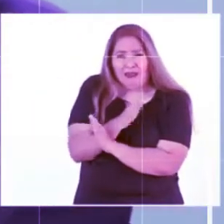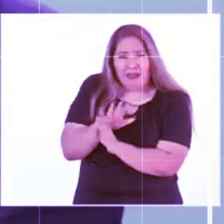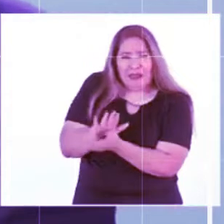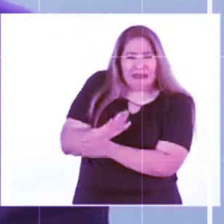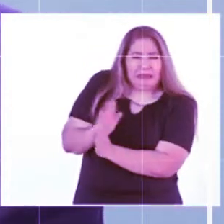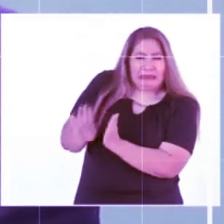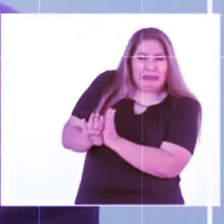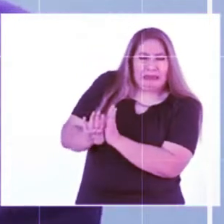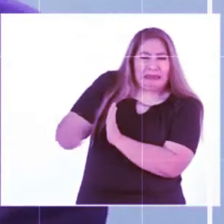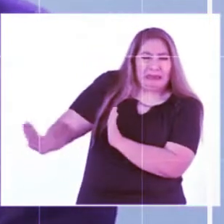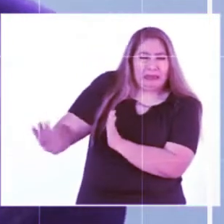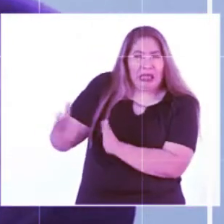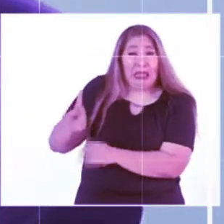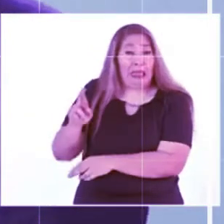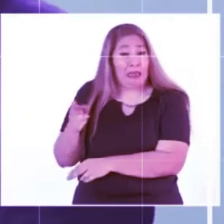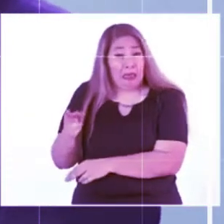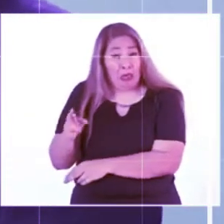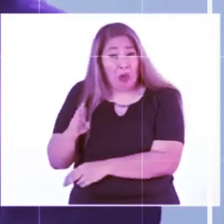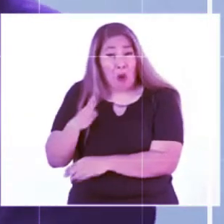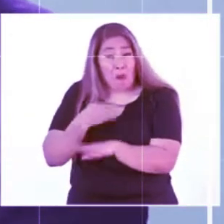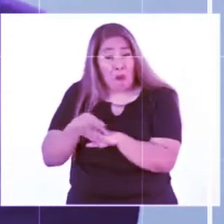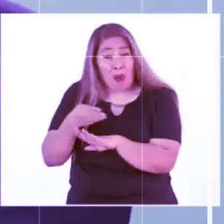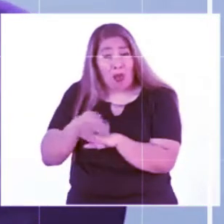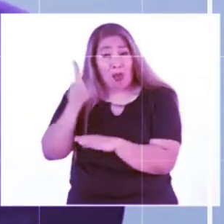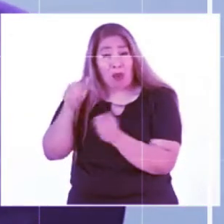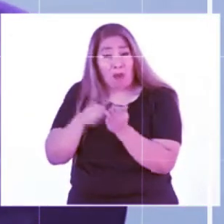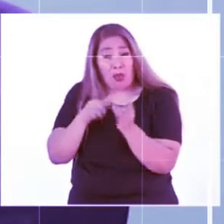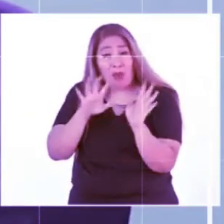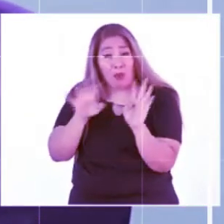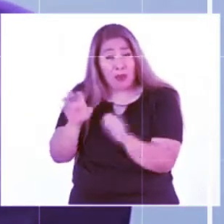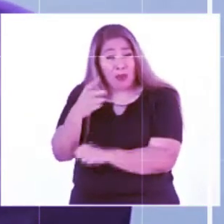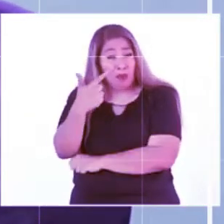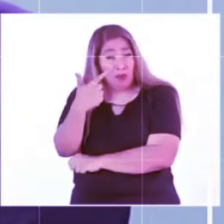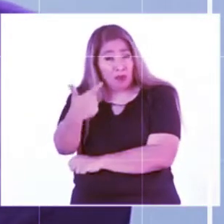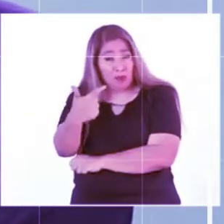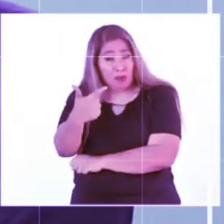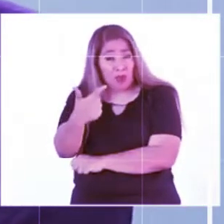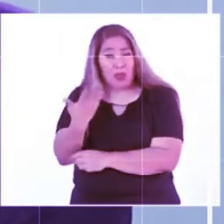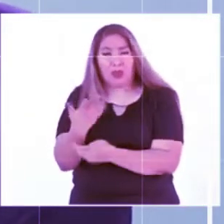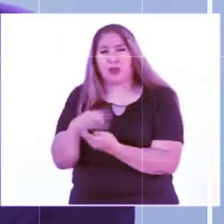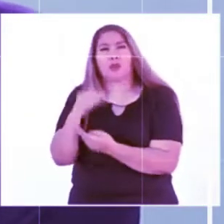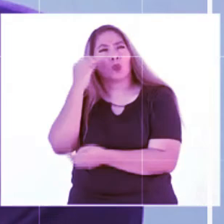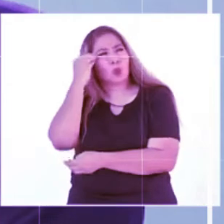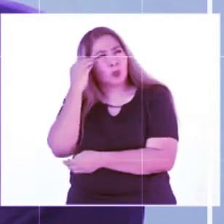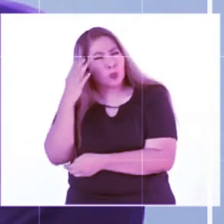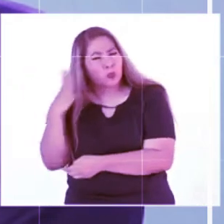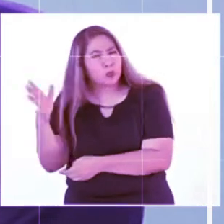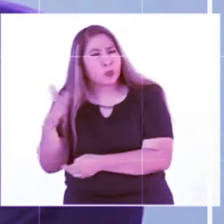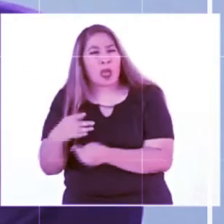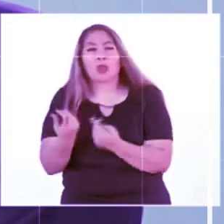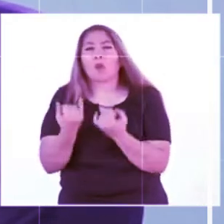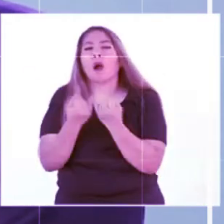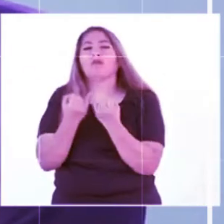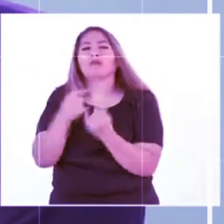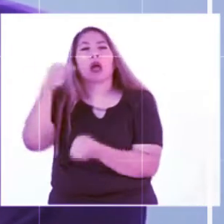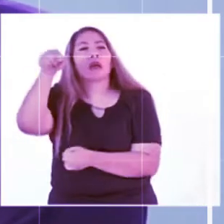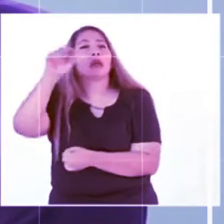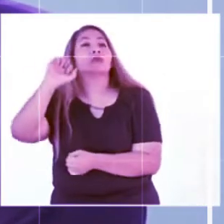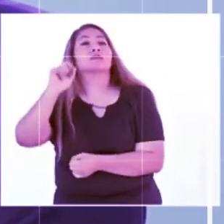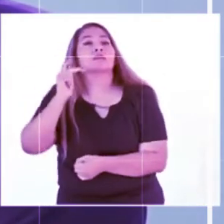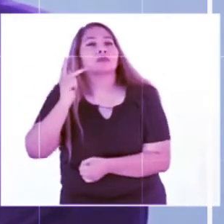reprimidos en Río Blanco en 1907. ¿Y cómo olvidar que en San